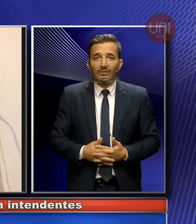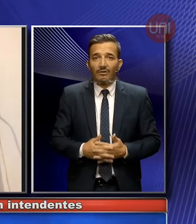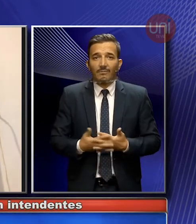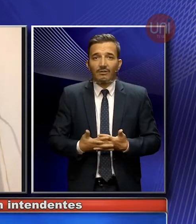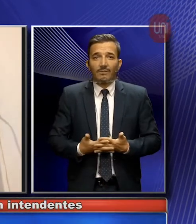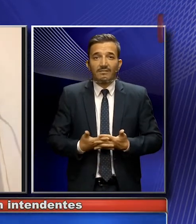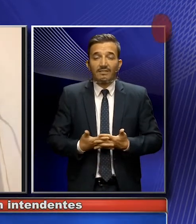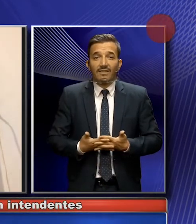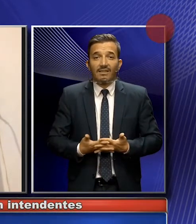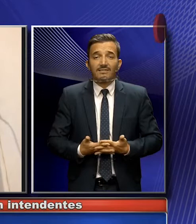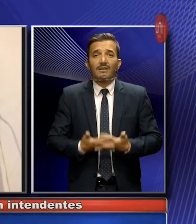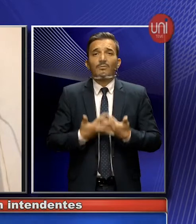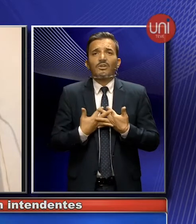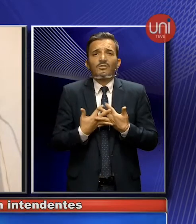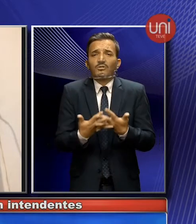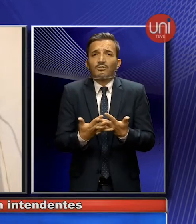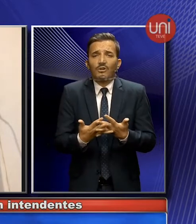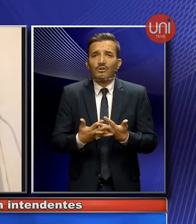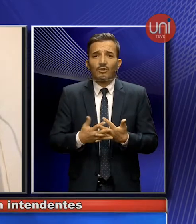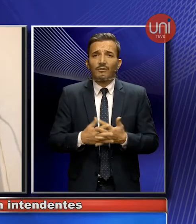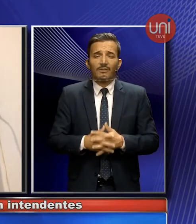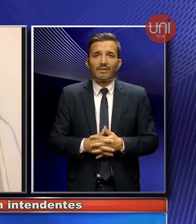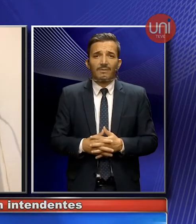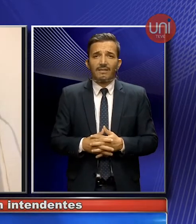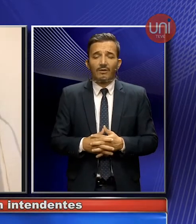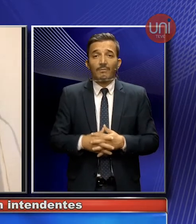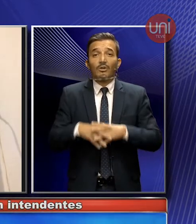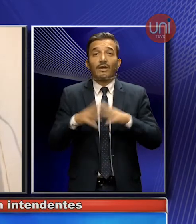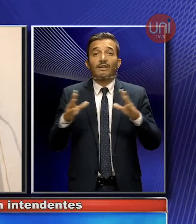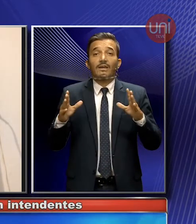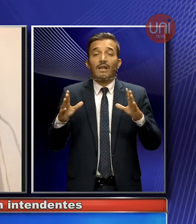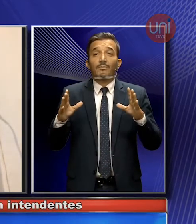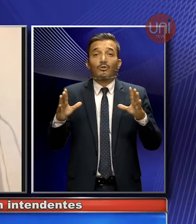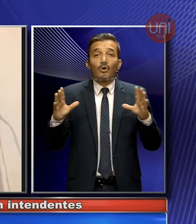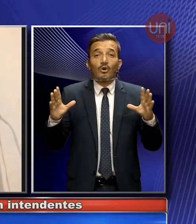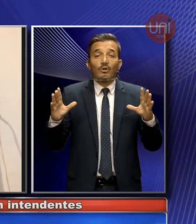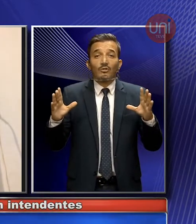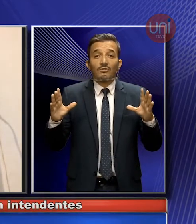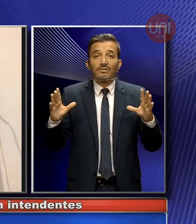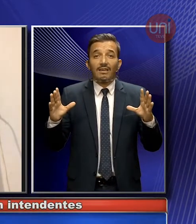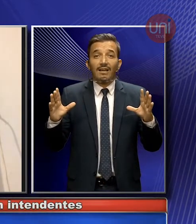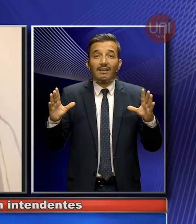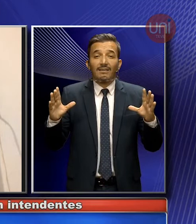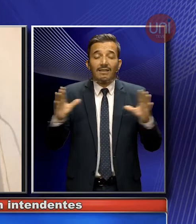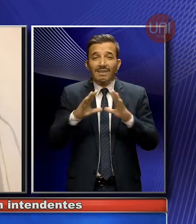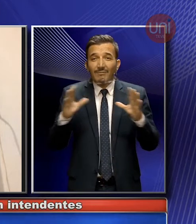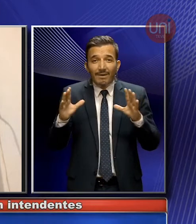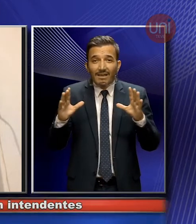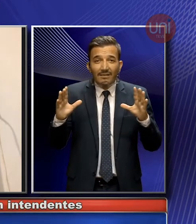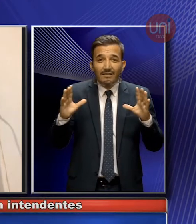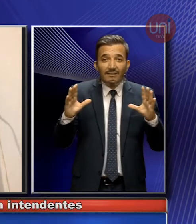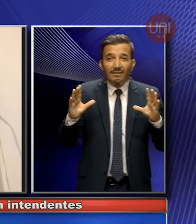respecto a la presencialidad en las clases. ¿Por qué nosotros no debería pasar? A menos que el protocolo sea tan ejemplar